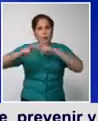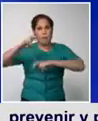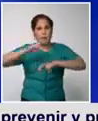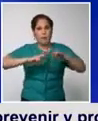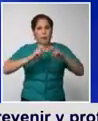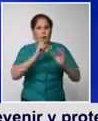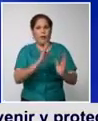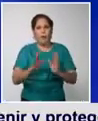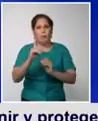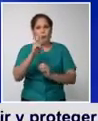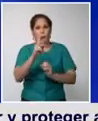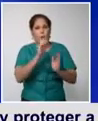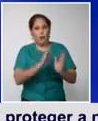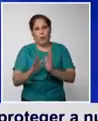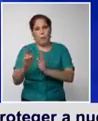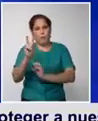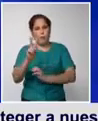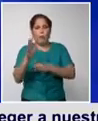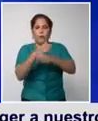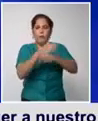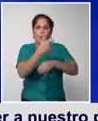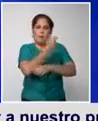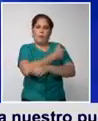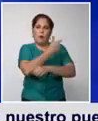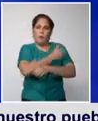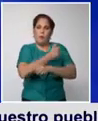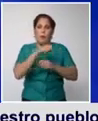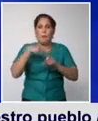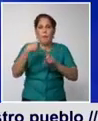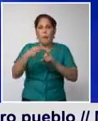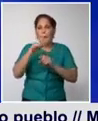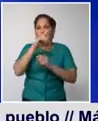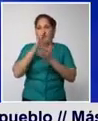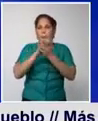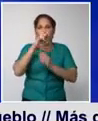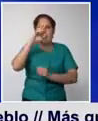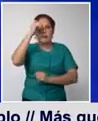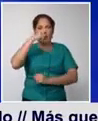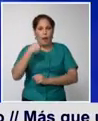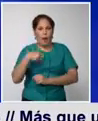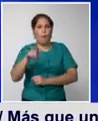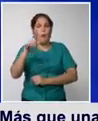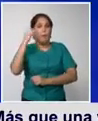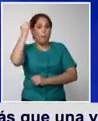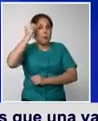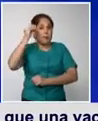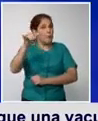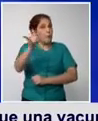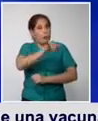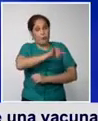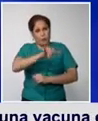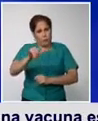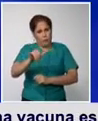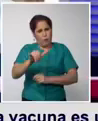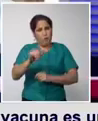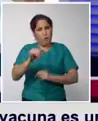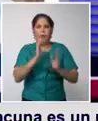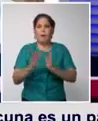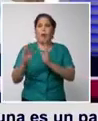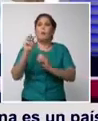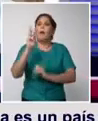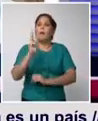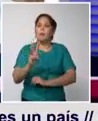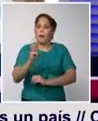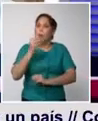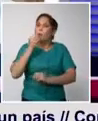1 y fase 2 con Abdala, y por lo tanto esperamos que en el fase 3 se